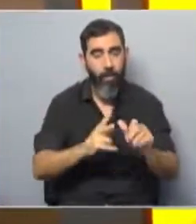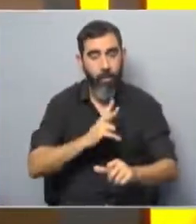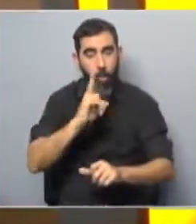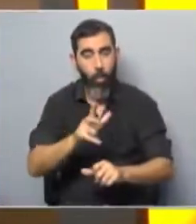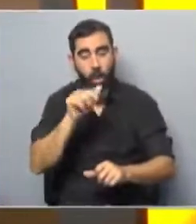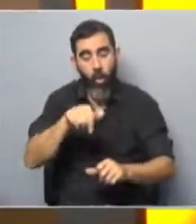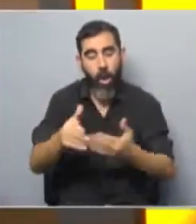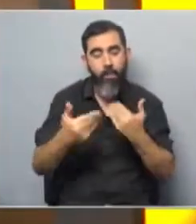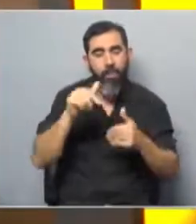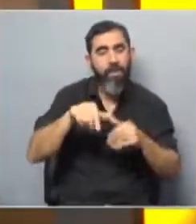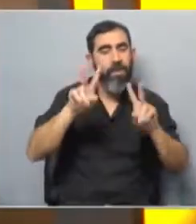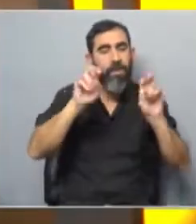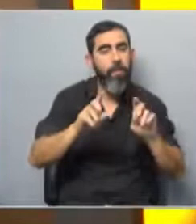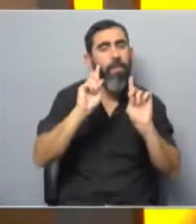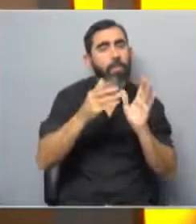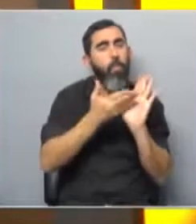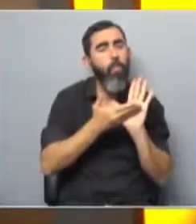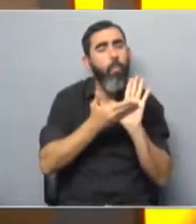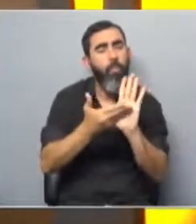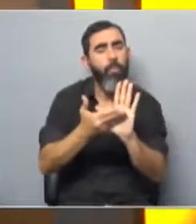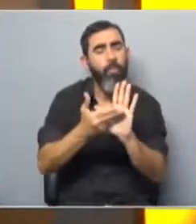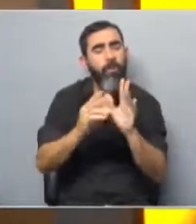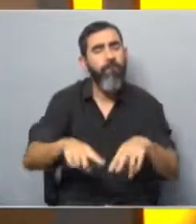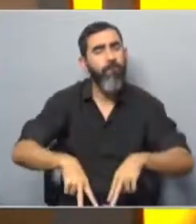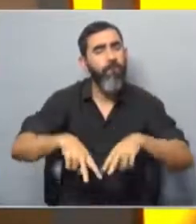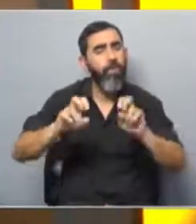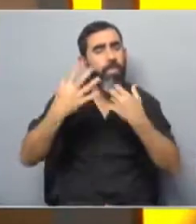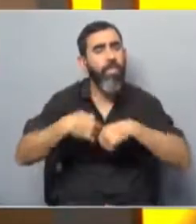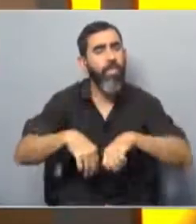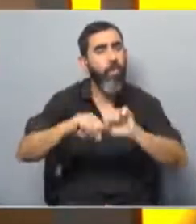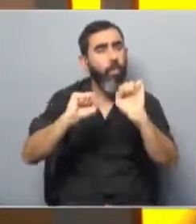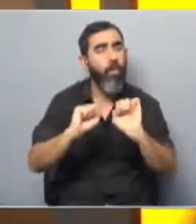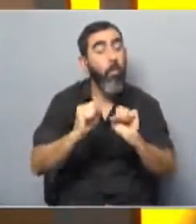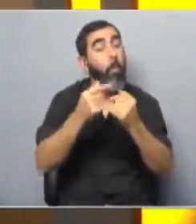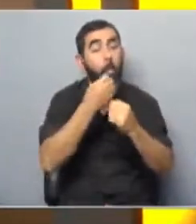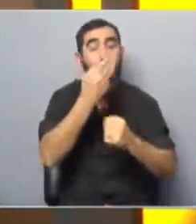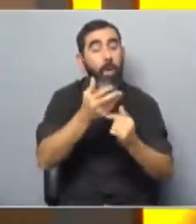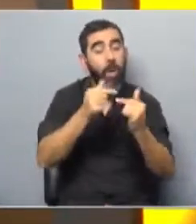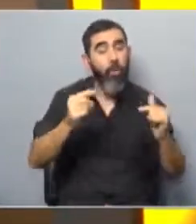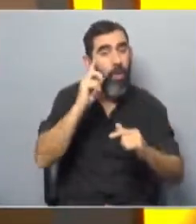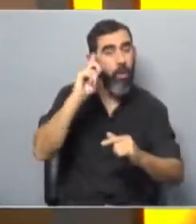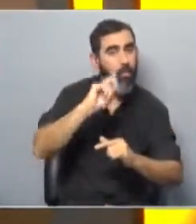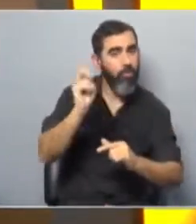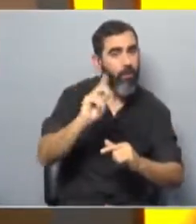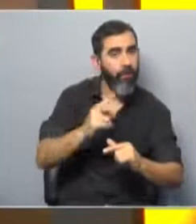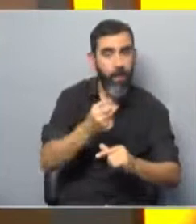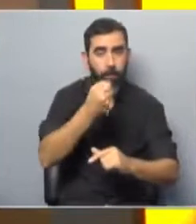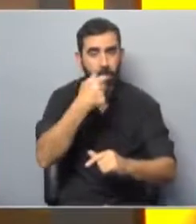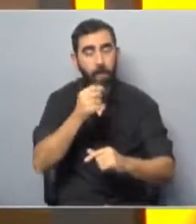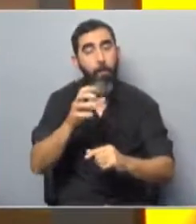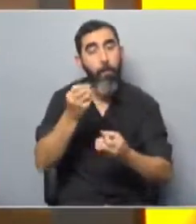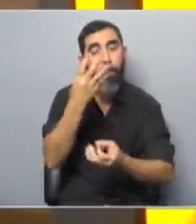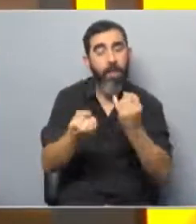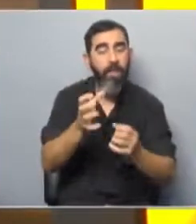hoy y también les presentaremos una investigación que detectó propiedades medicinales desconocidas en una planta en peligro